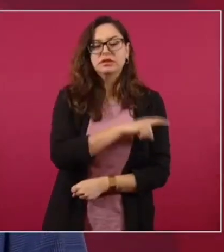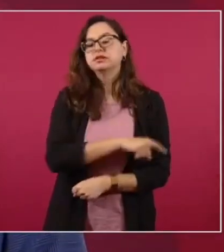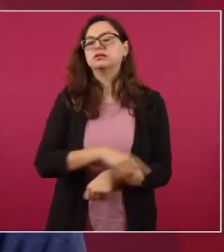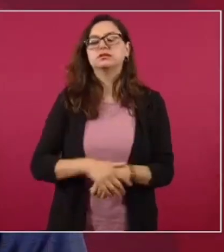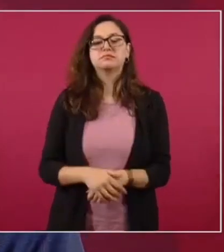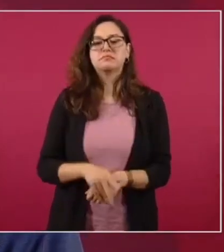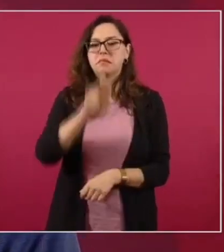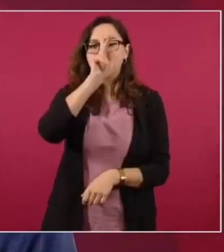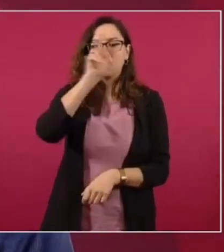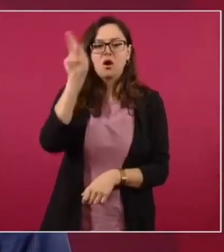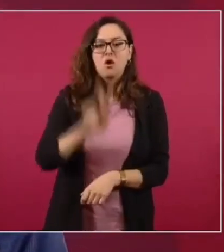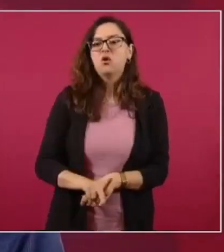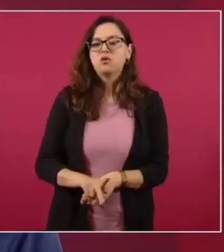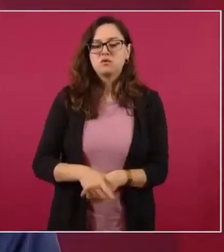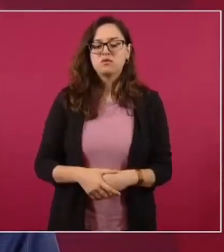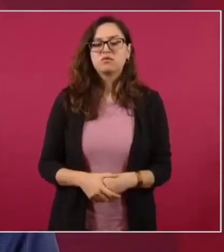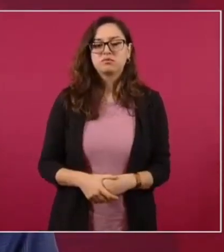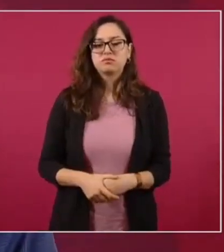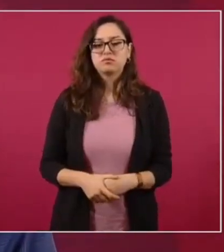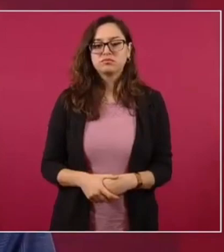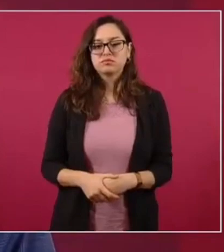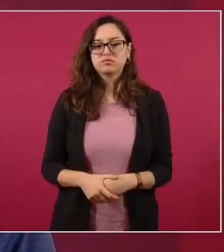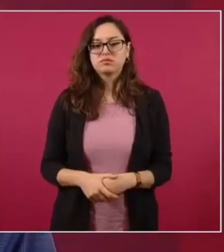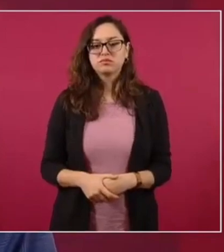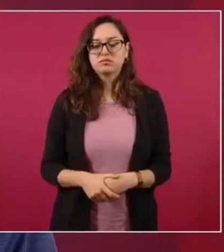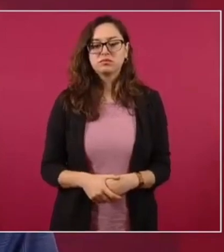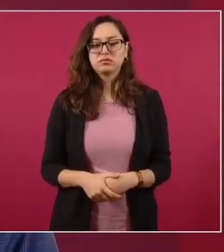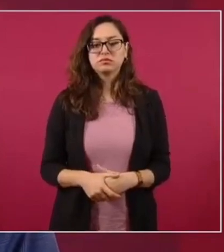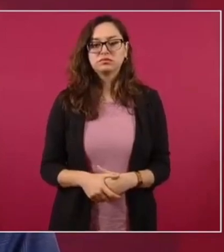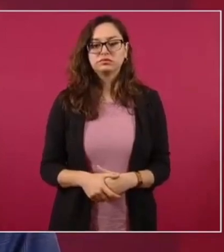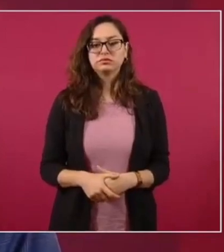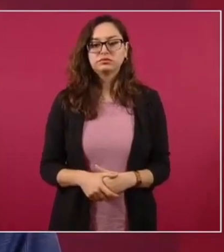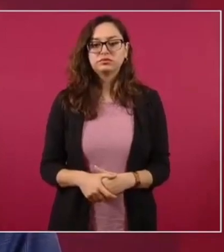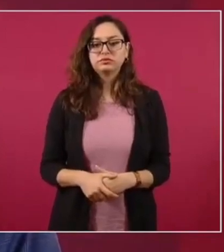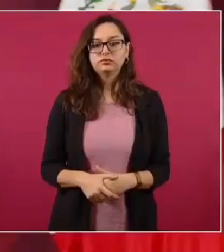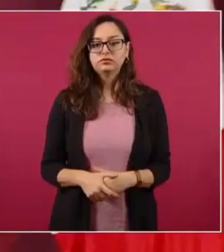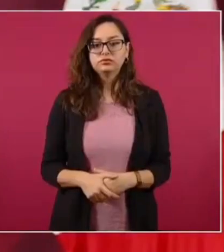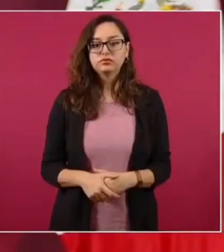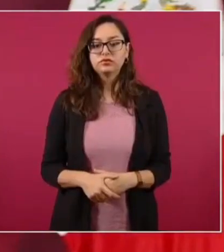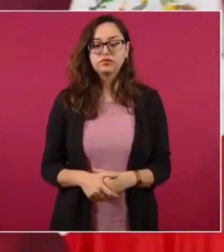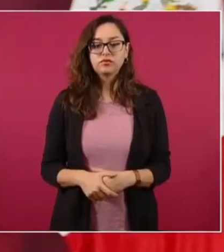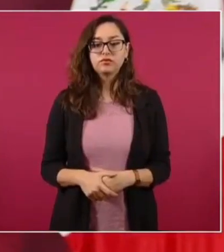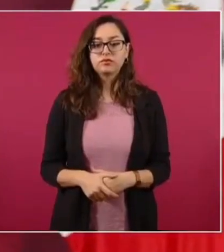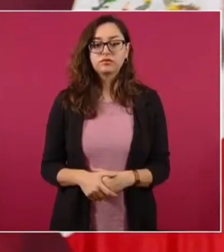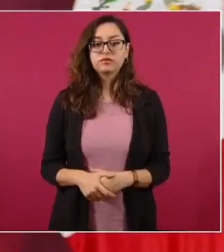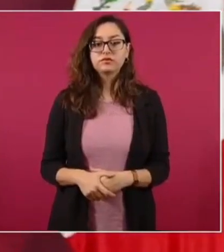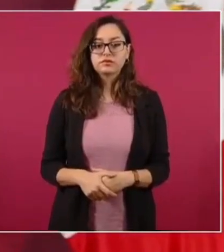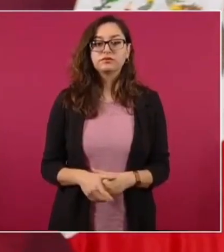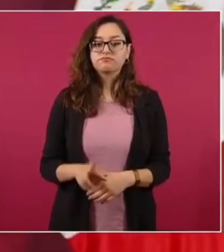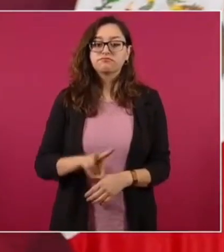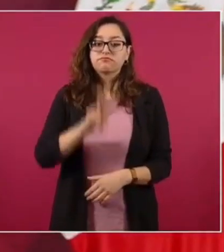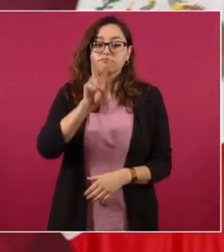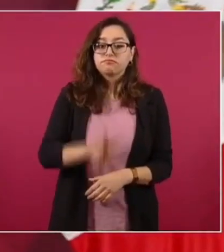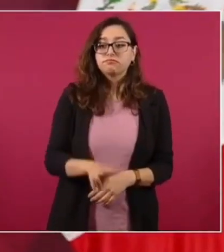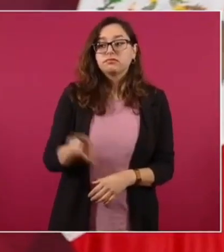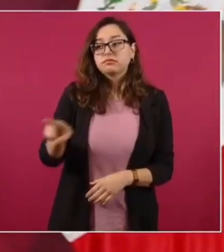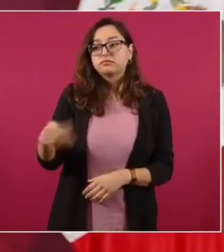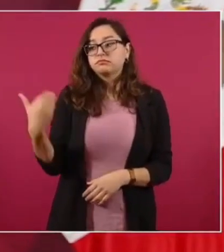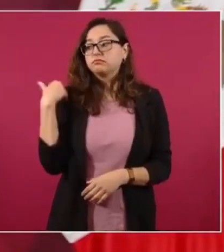En efecto, cada vez que se necesita, nosotros